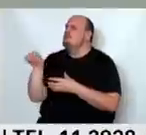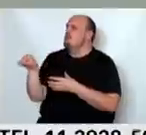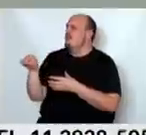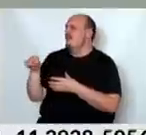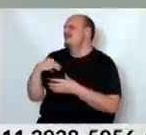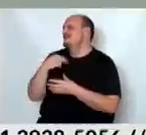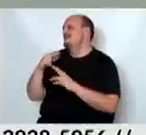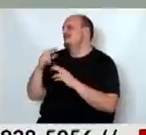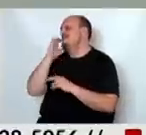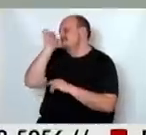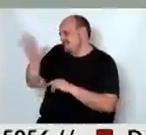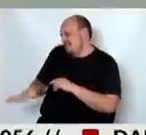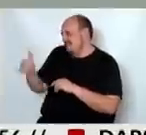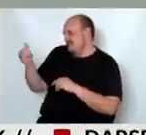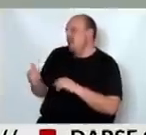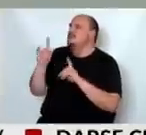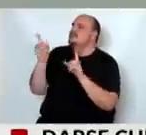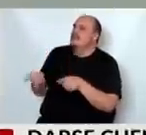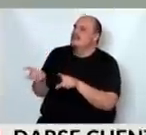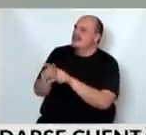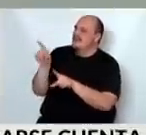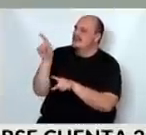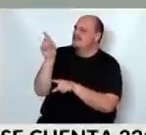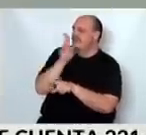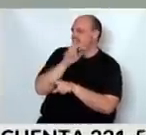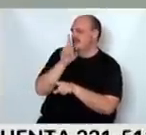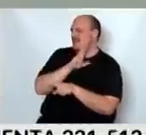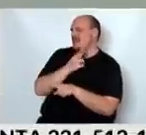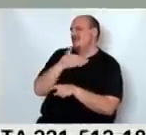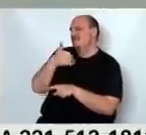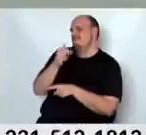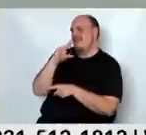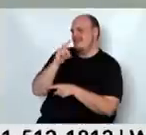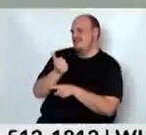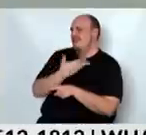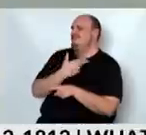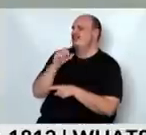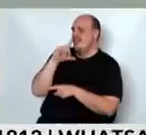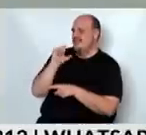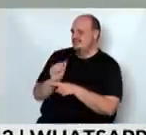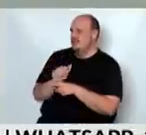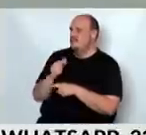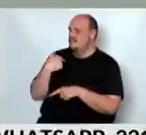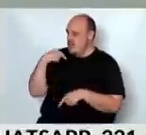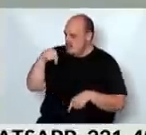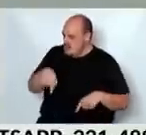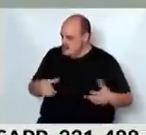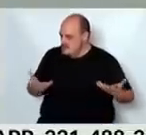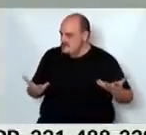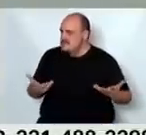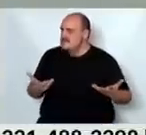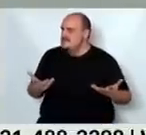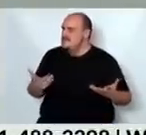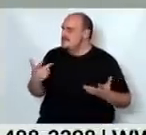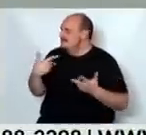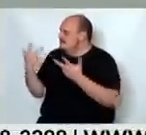María Florencia, mi hermana, que también la necesita entera. Pero es el día de hoy que me cuesta muchísimo llegarle